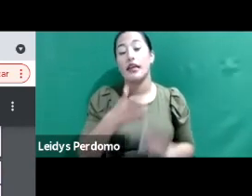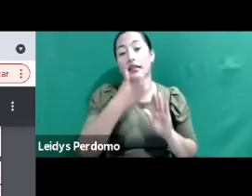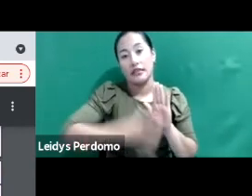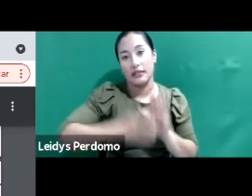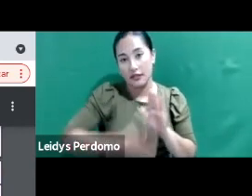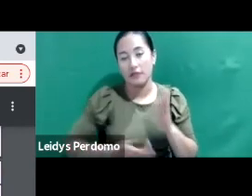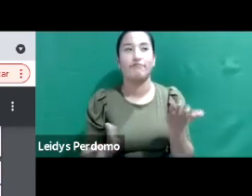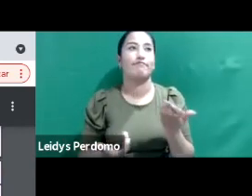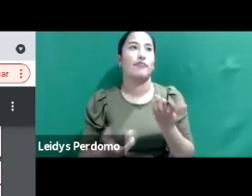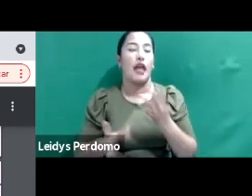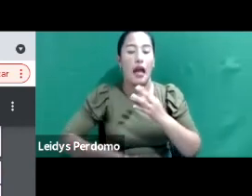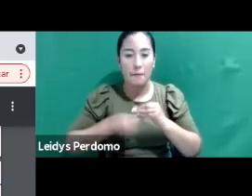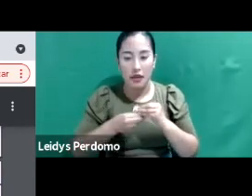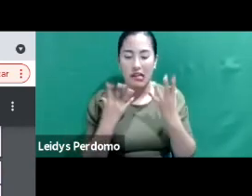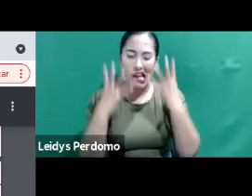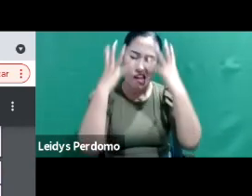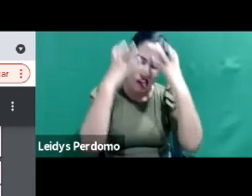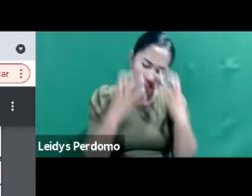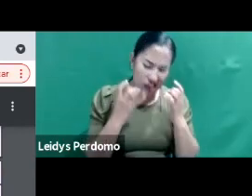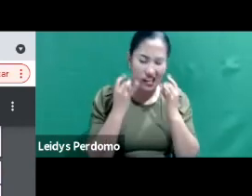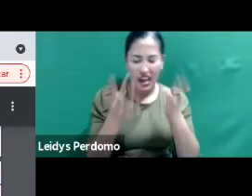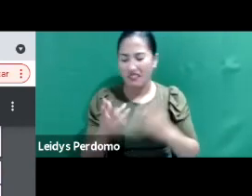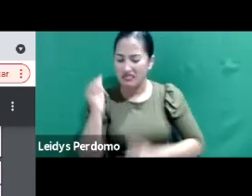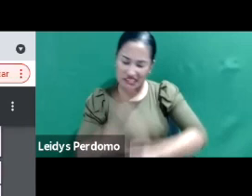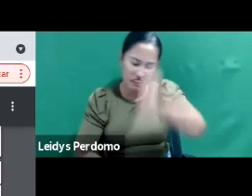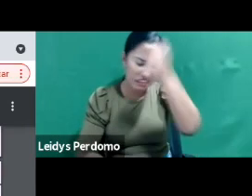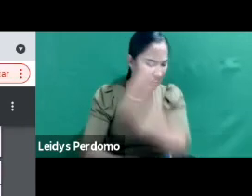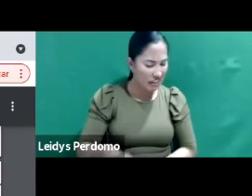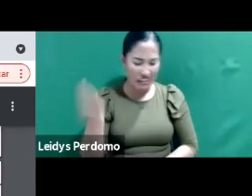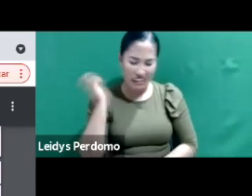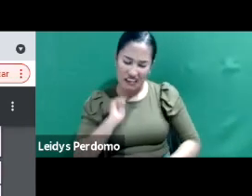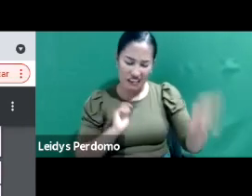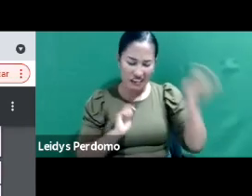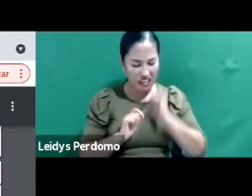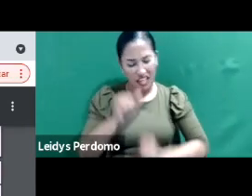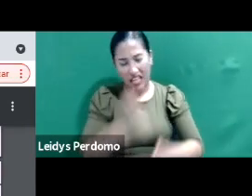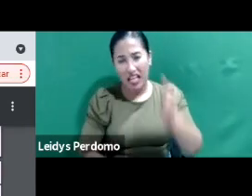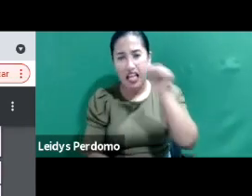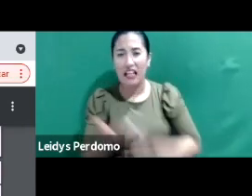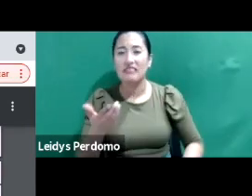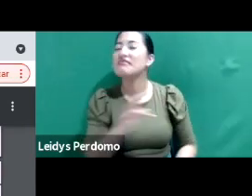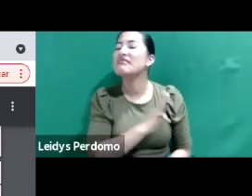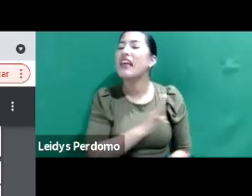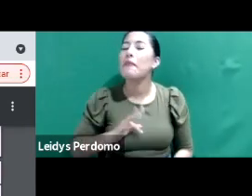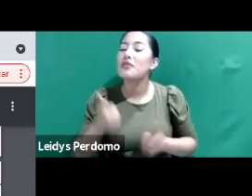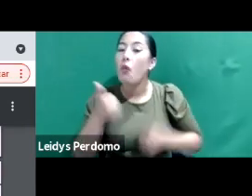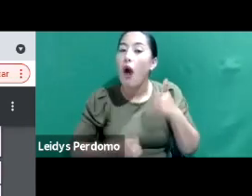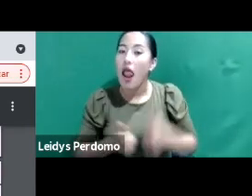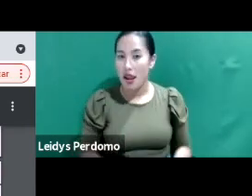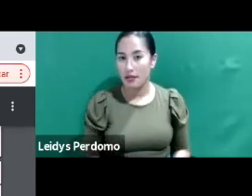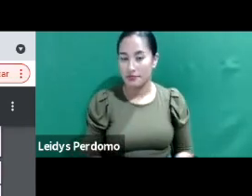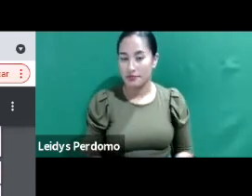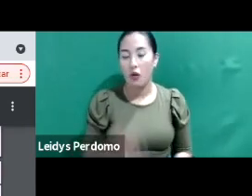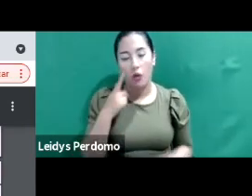episodios depresivos graves que involucran autolesiones en adolescentes, ¿qué tipo de terapias? Que sean terapias,